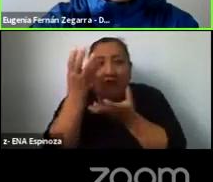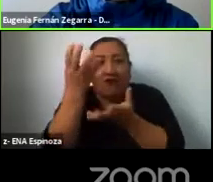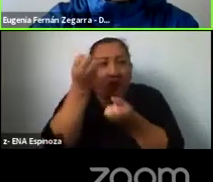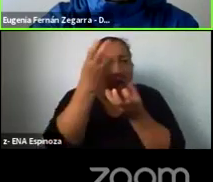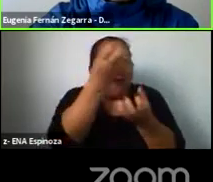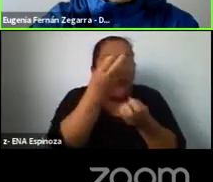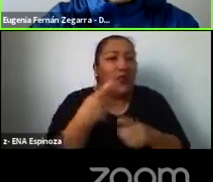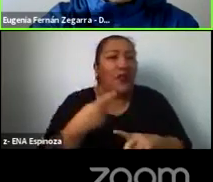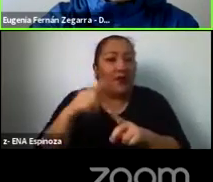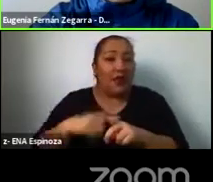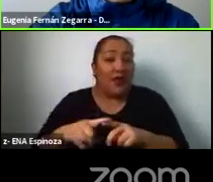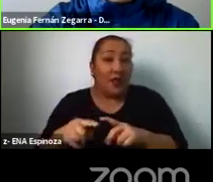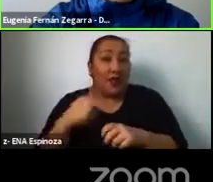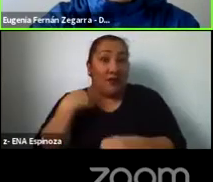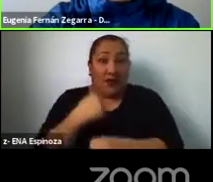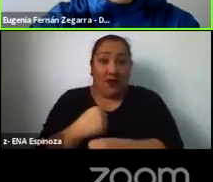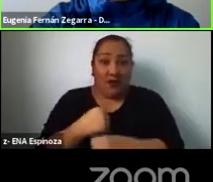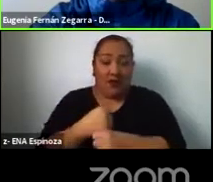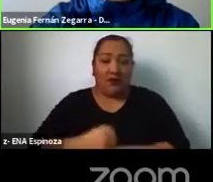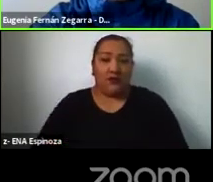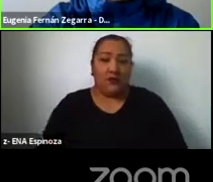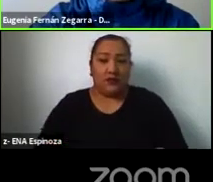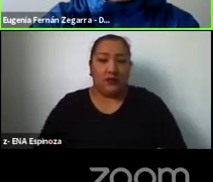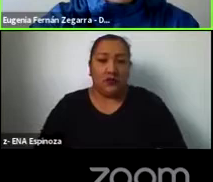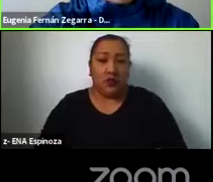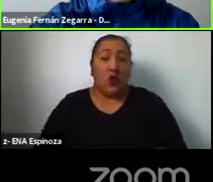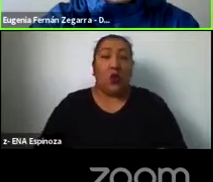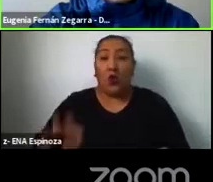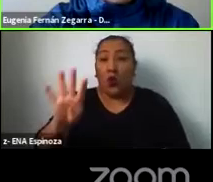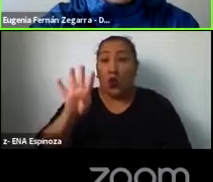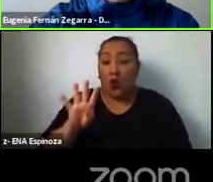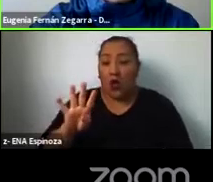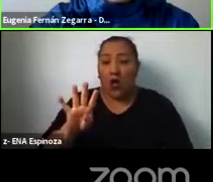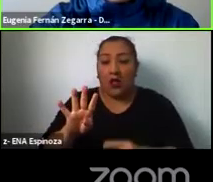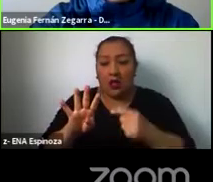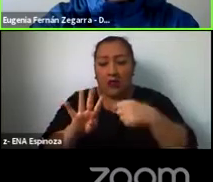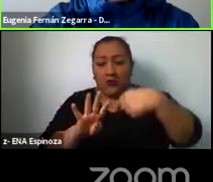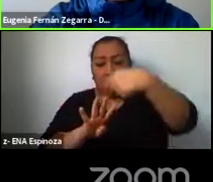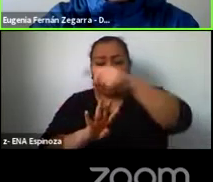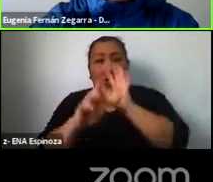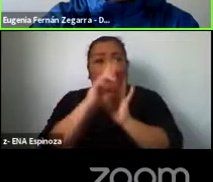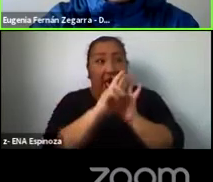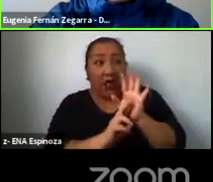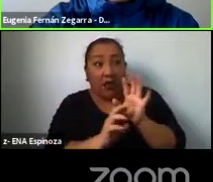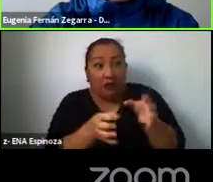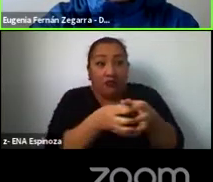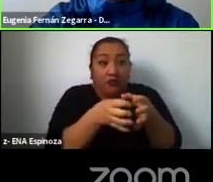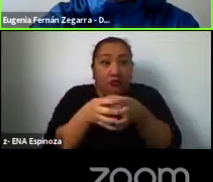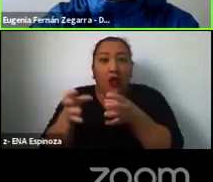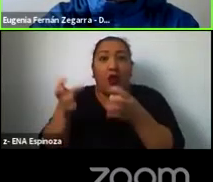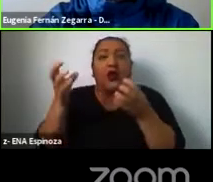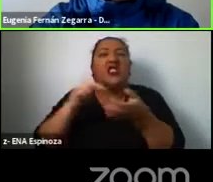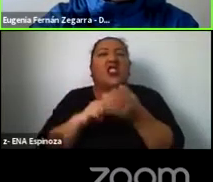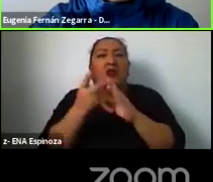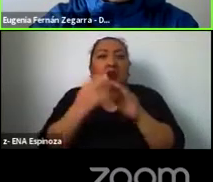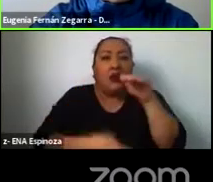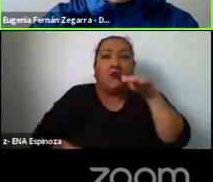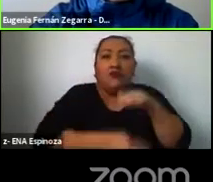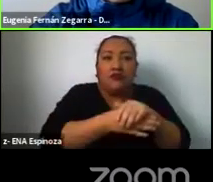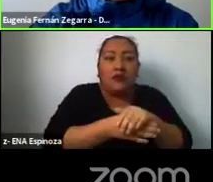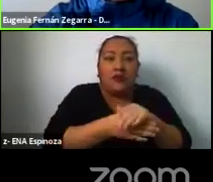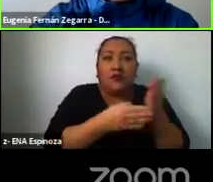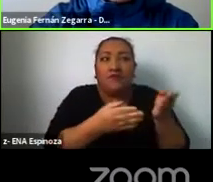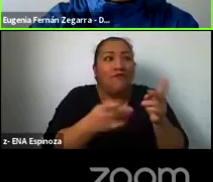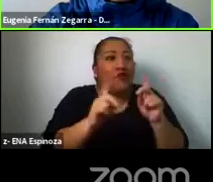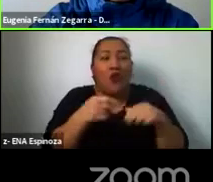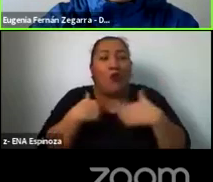ejercicio de nuestras funciones, en 4 de las 7 regiones que permanecerán en cuarentena focalizada y con mayor restricción de su